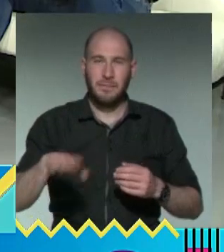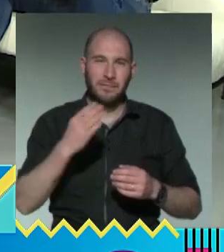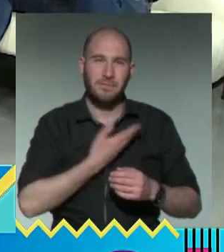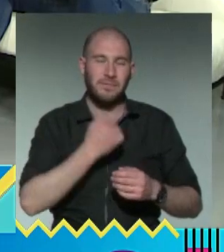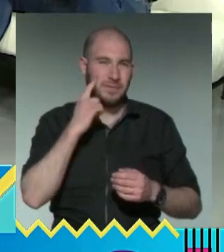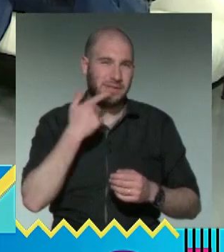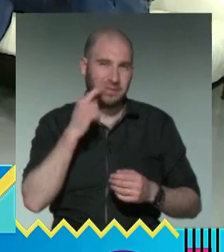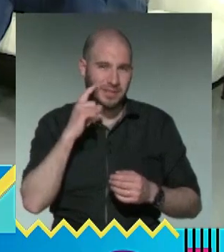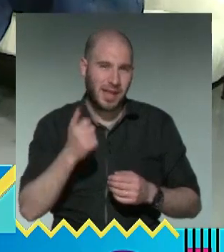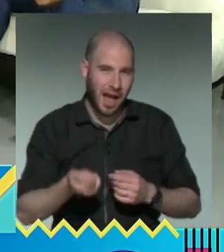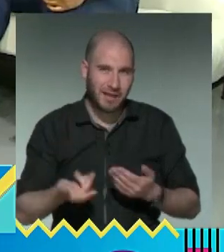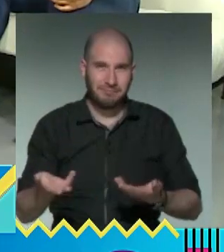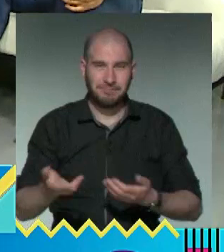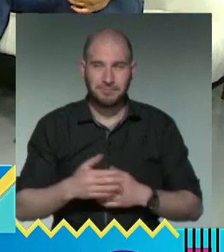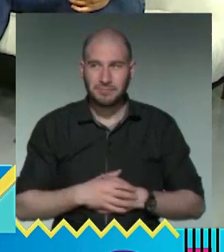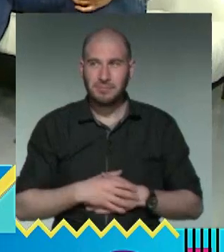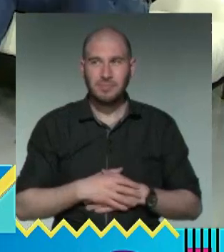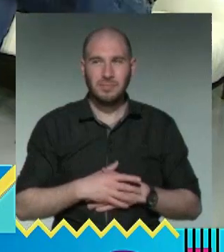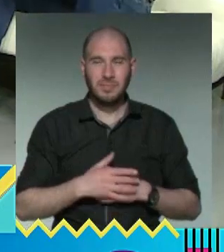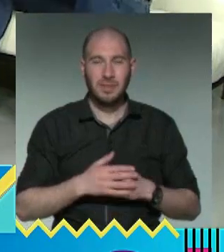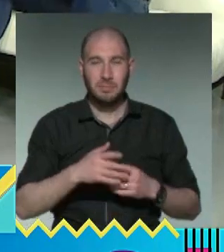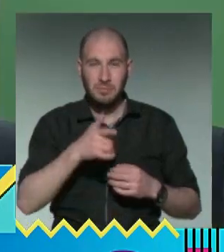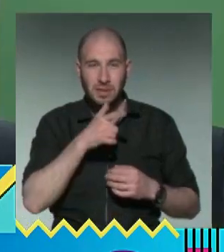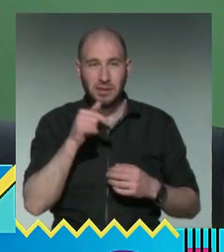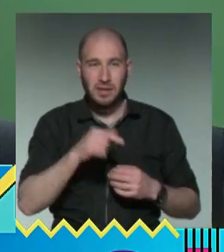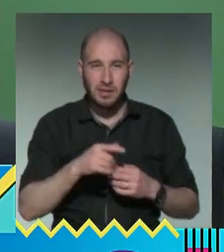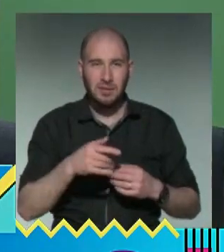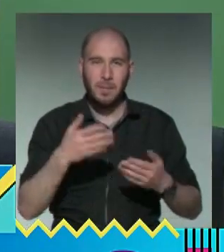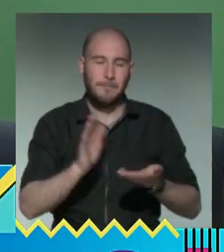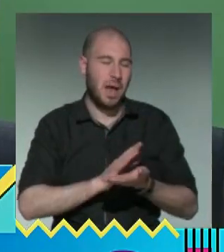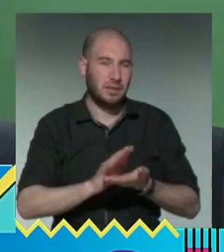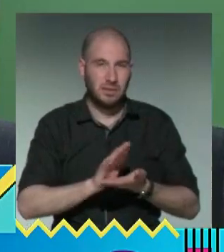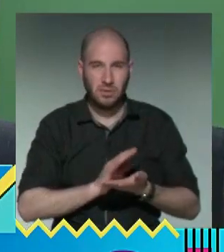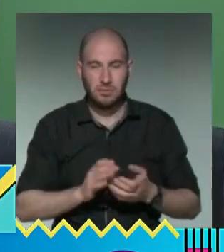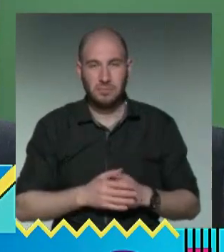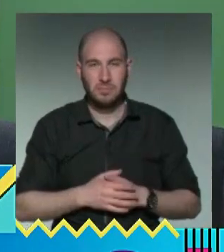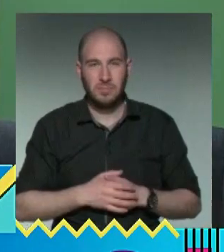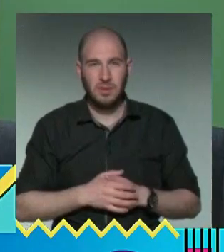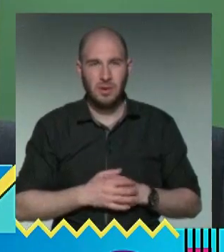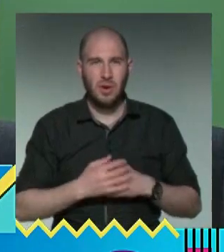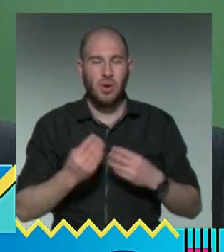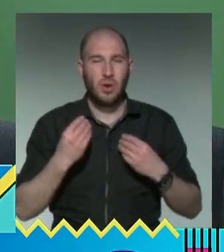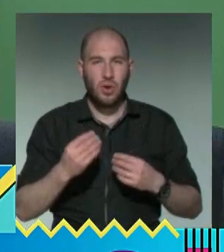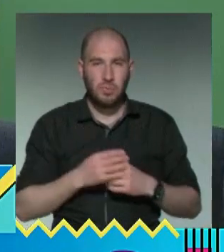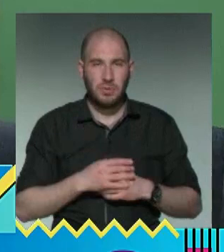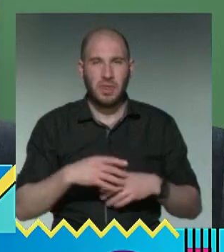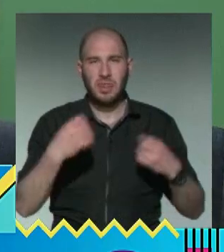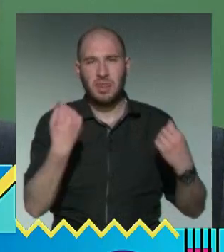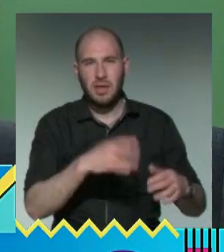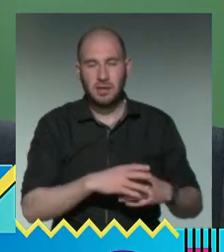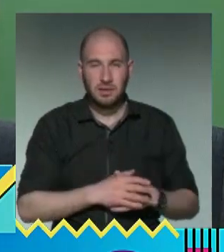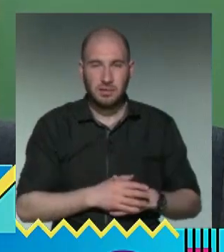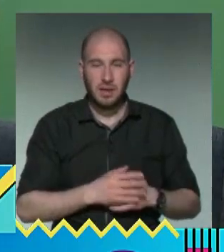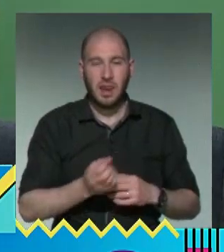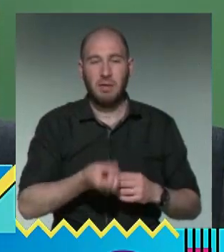Sí. Teoría del color, iba a decir yo. Me refiero a que es muy elemental el hecho de cómo ya prescindís durante